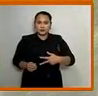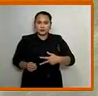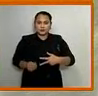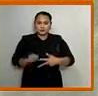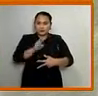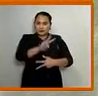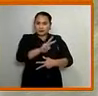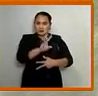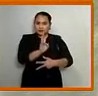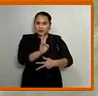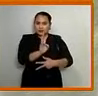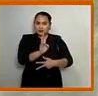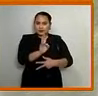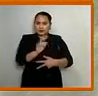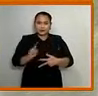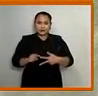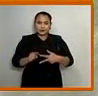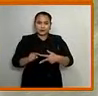27, segundo número.